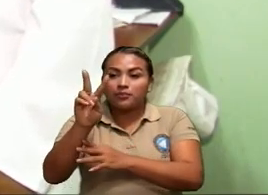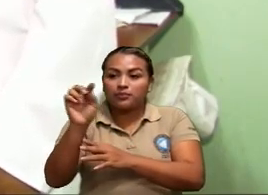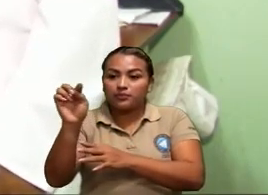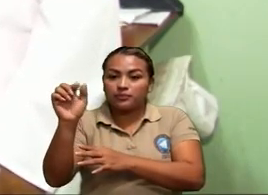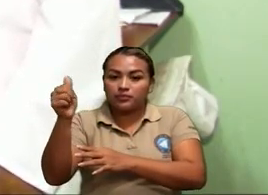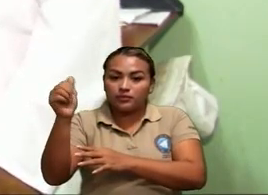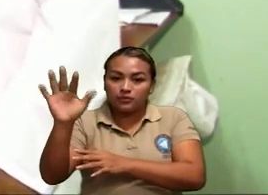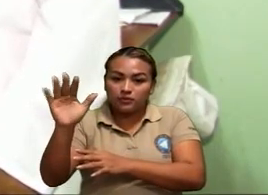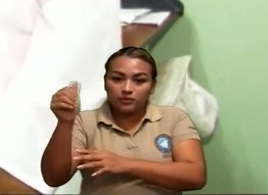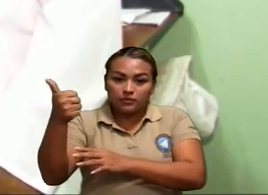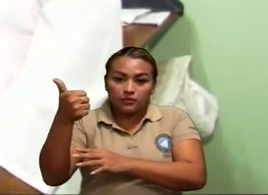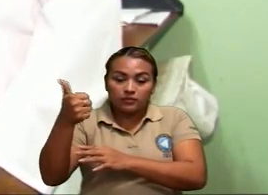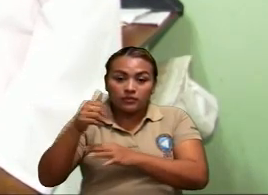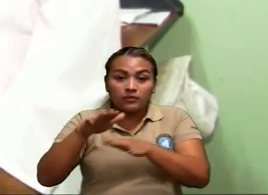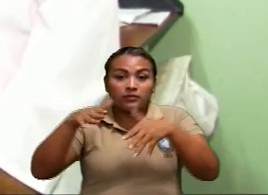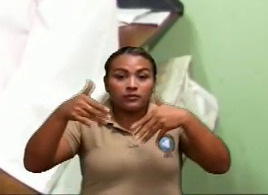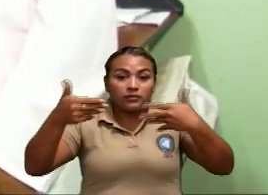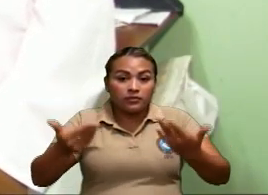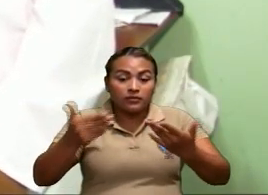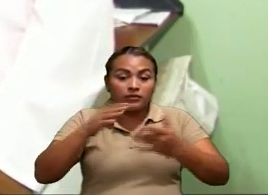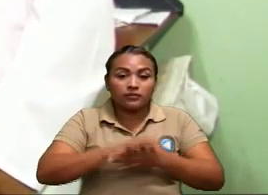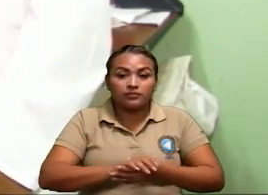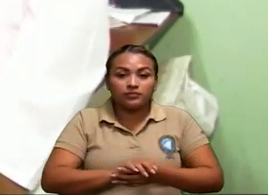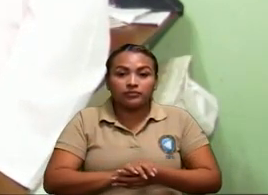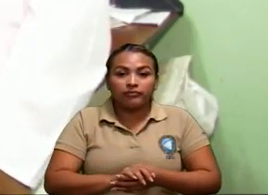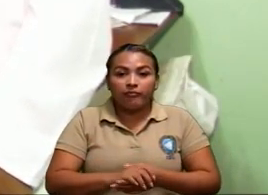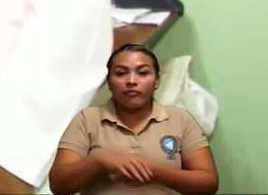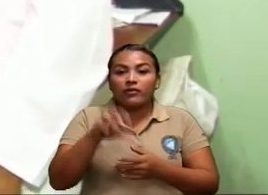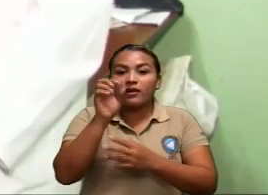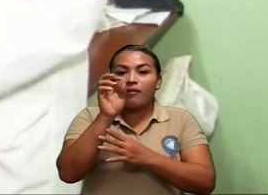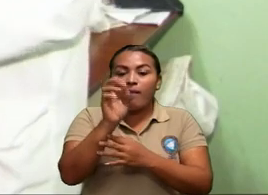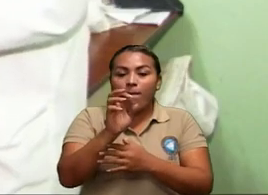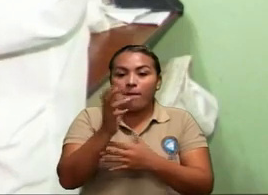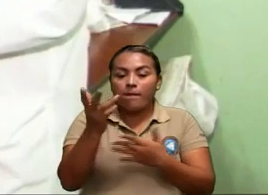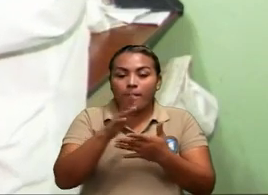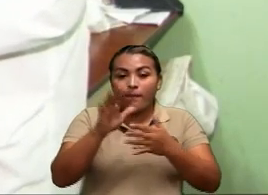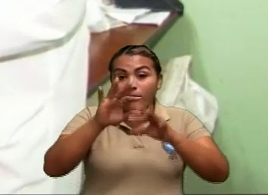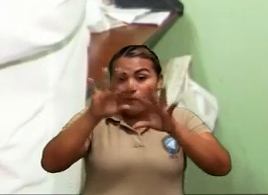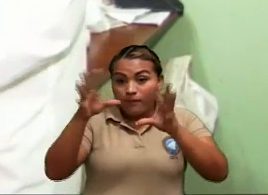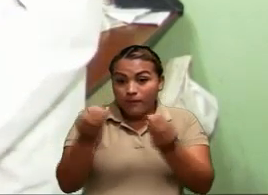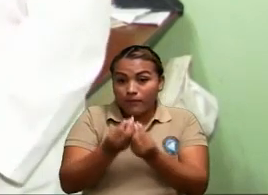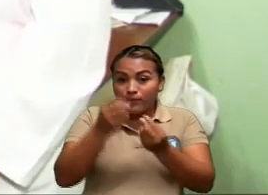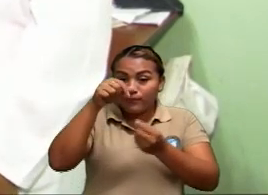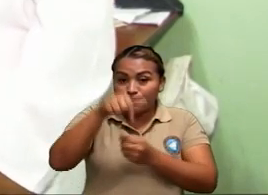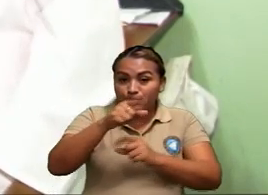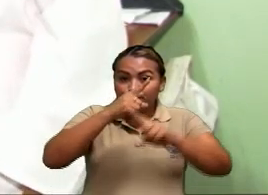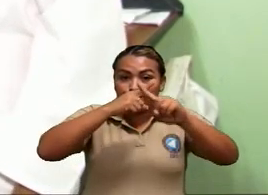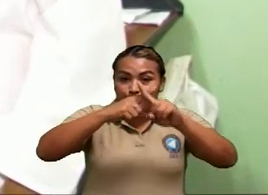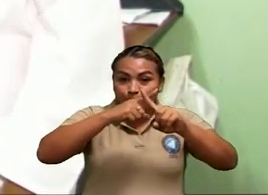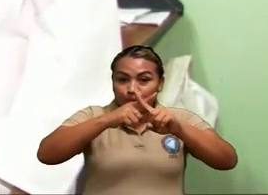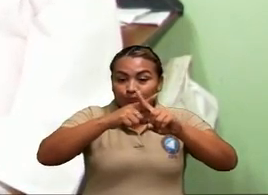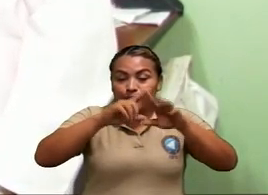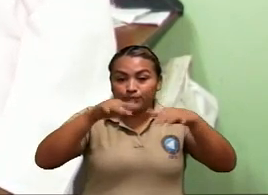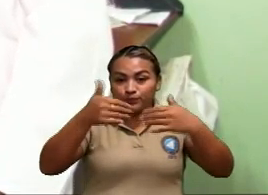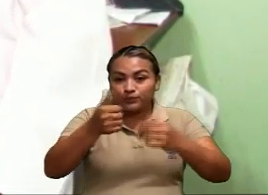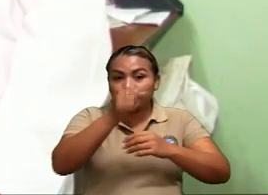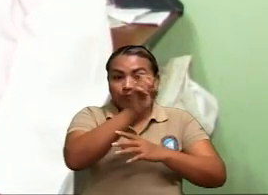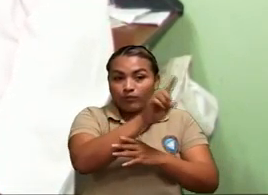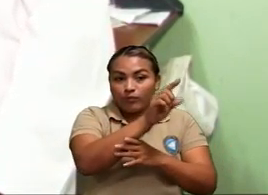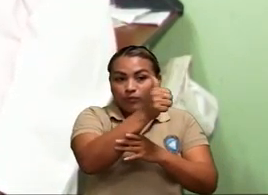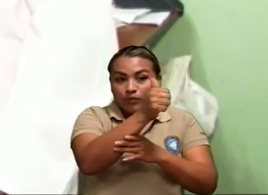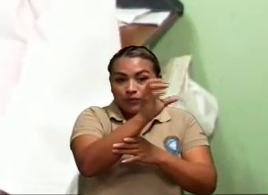2,56. Entonces, el peso... ¿2,56 qué? Eso nos da la multiplicación de la talla. 1,60